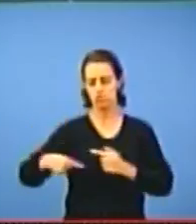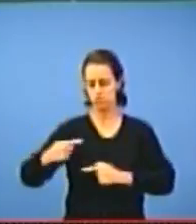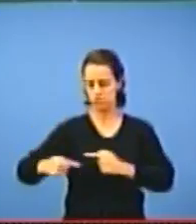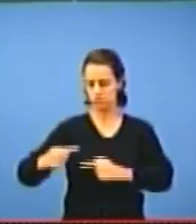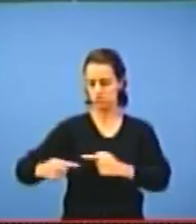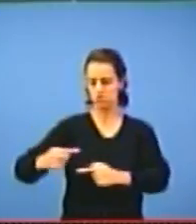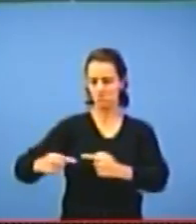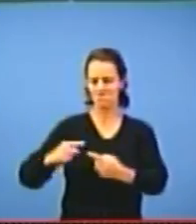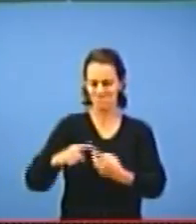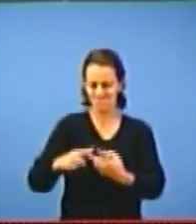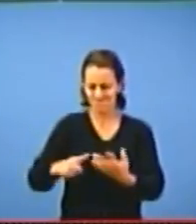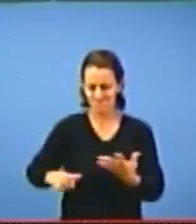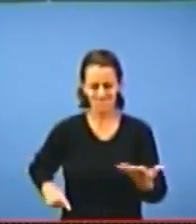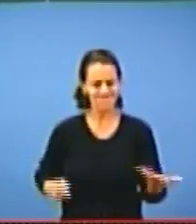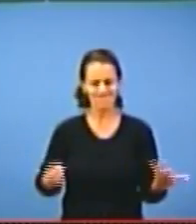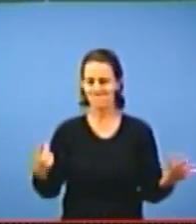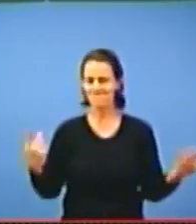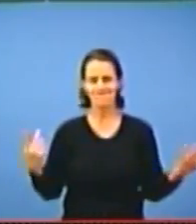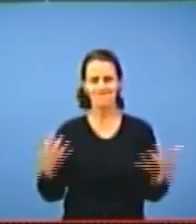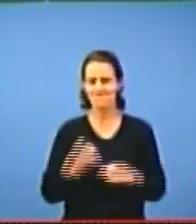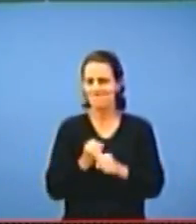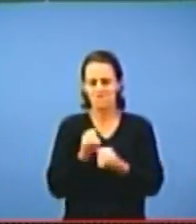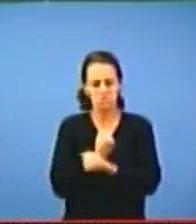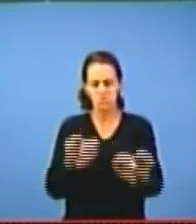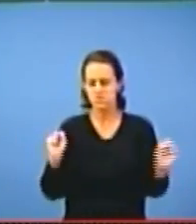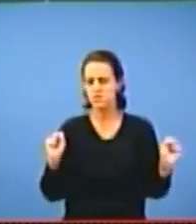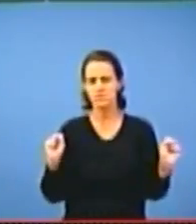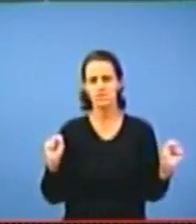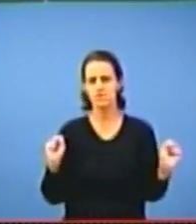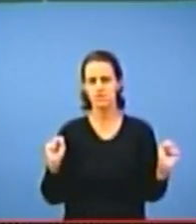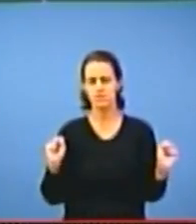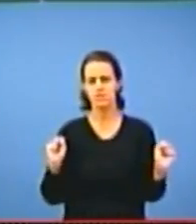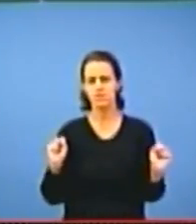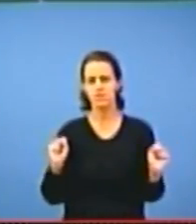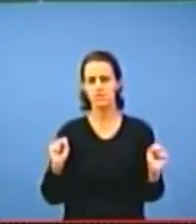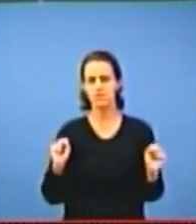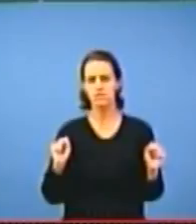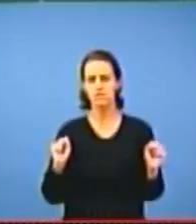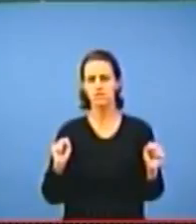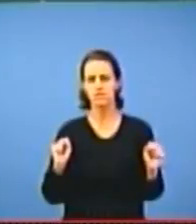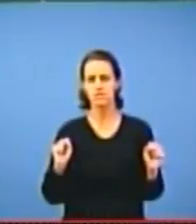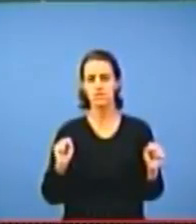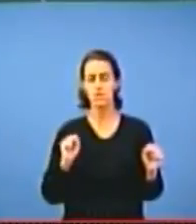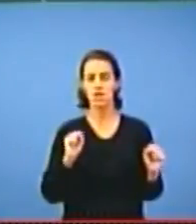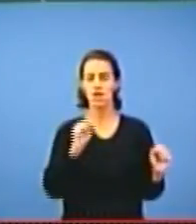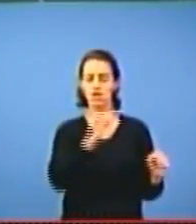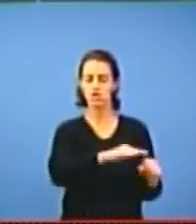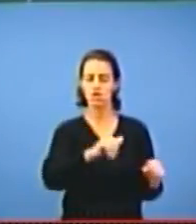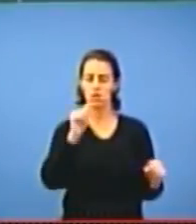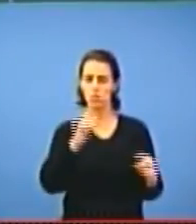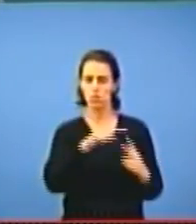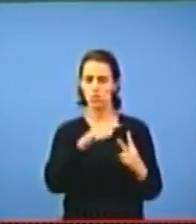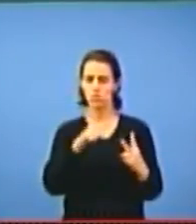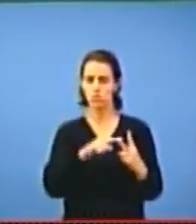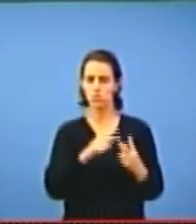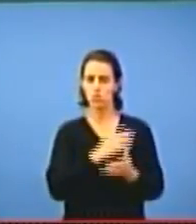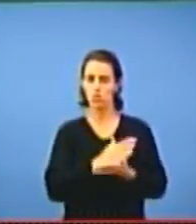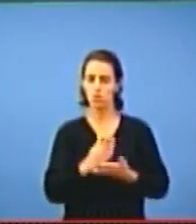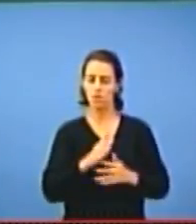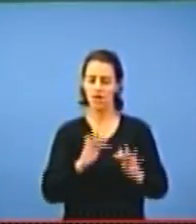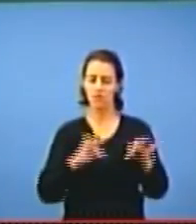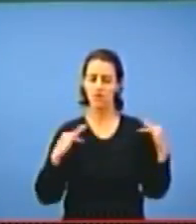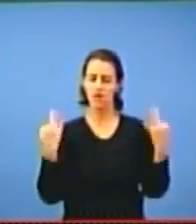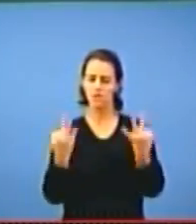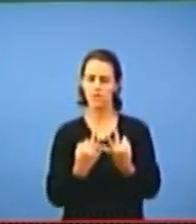una familia, levantó un pueblo y después hizo de este pueblo una nación. En Israel,